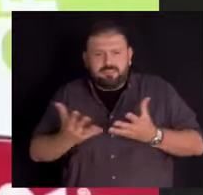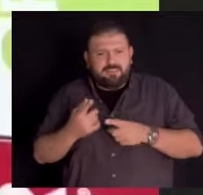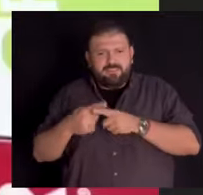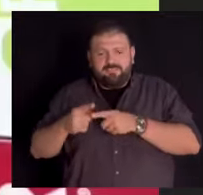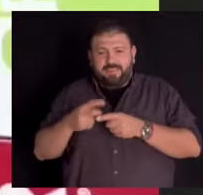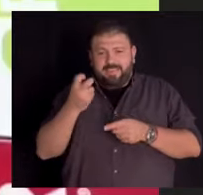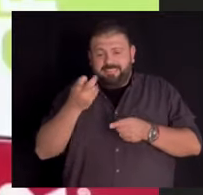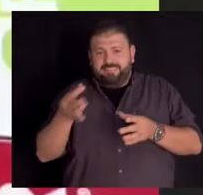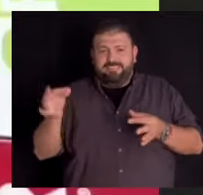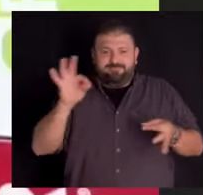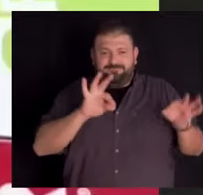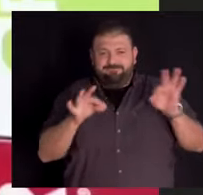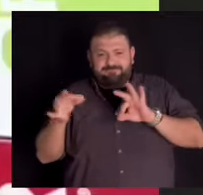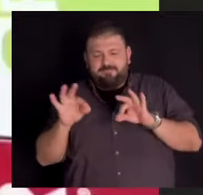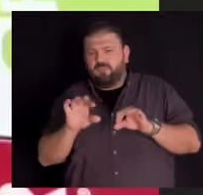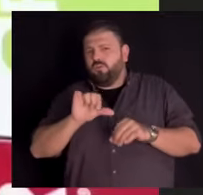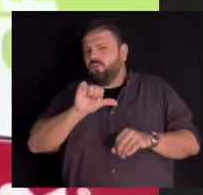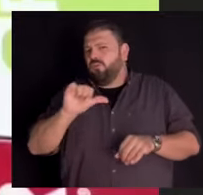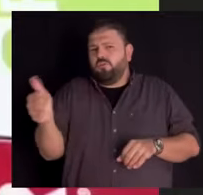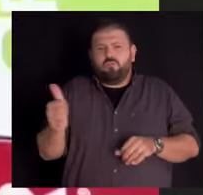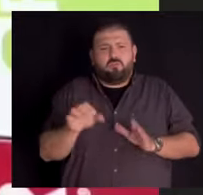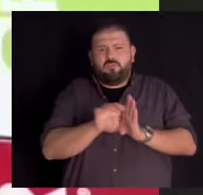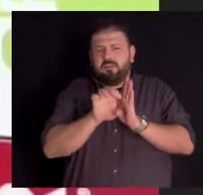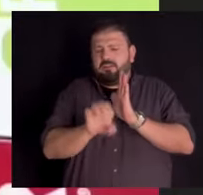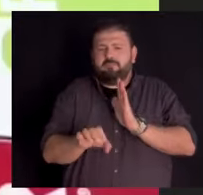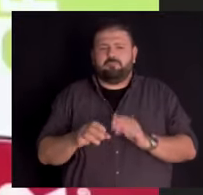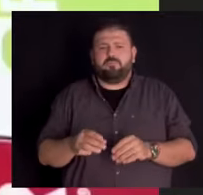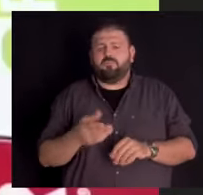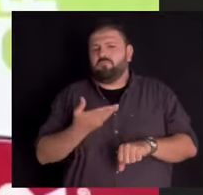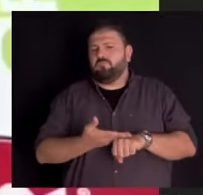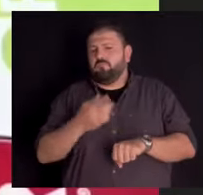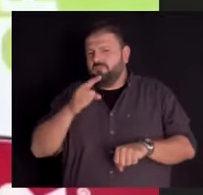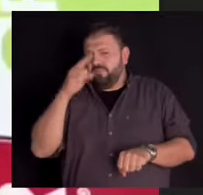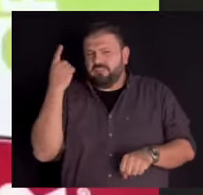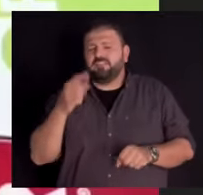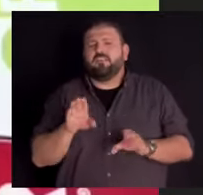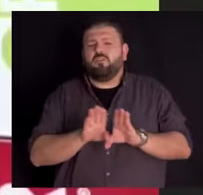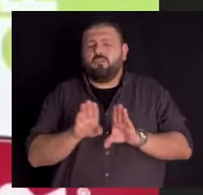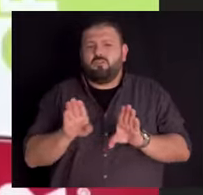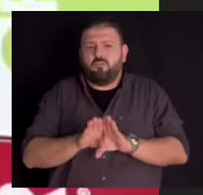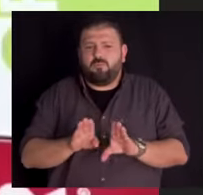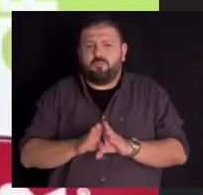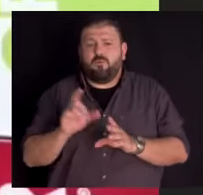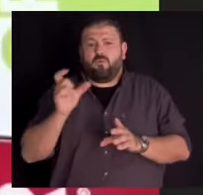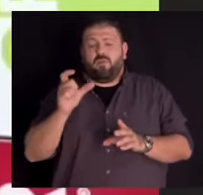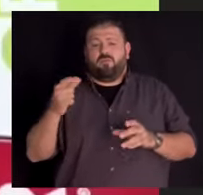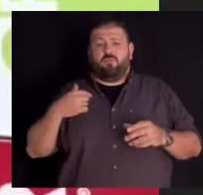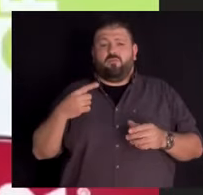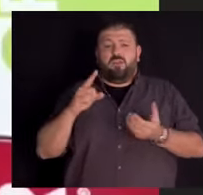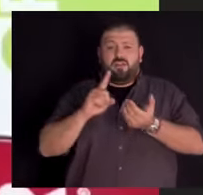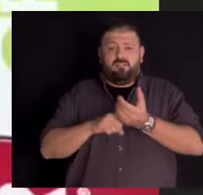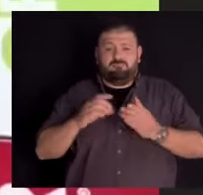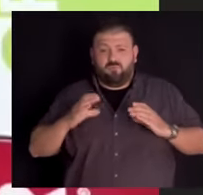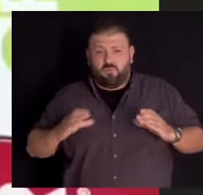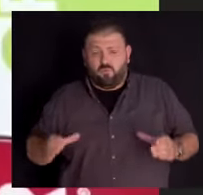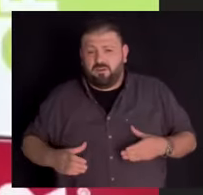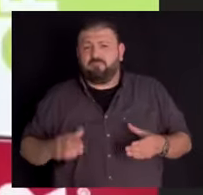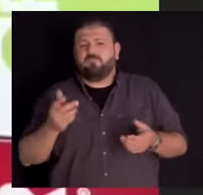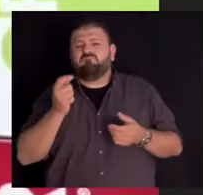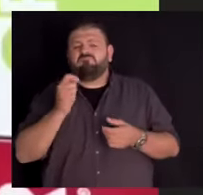interacción. Otro ejemplo sencillo de cómo nos afecta el sistema nervioso a otros órganos es, por